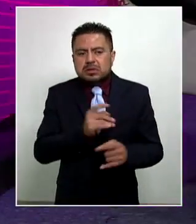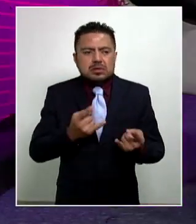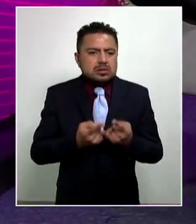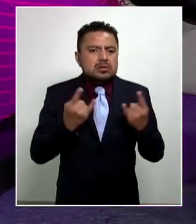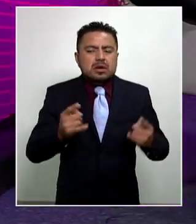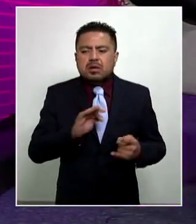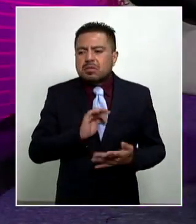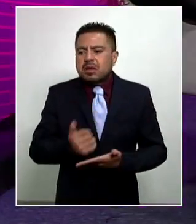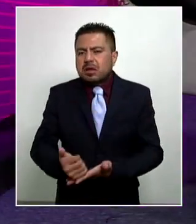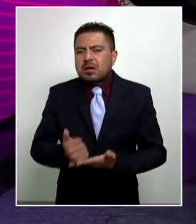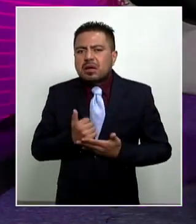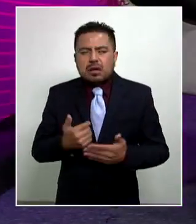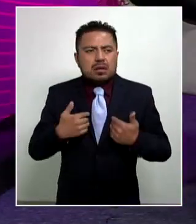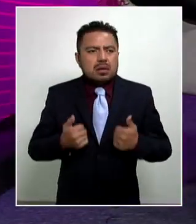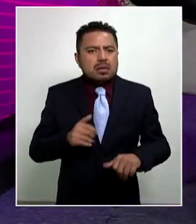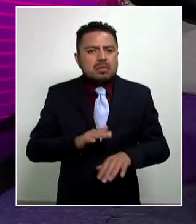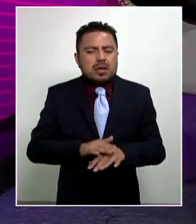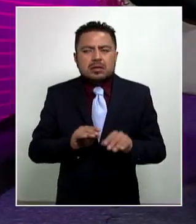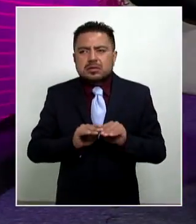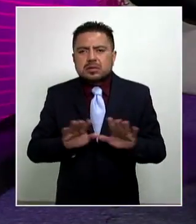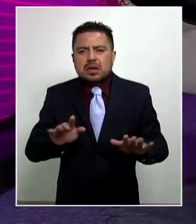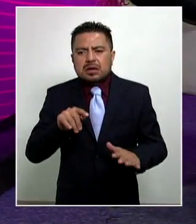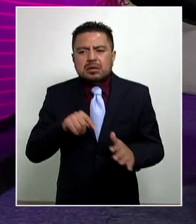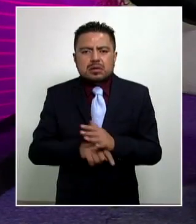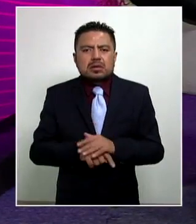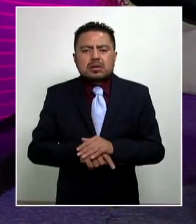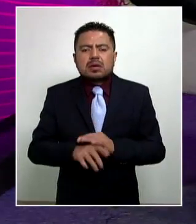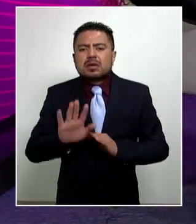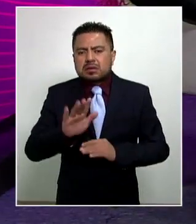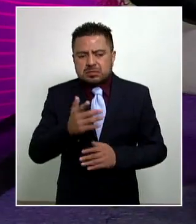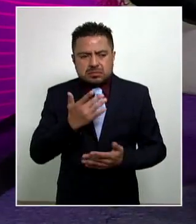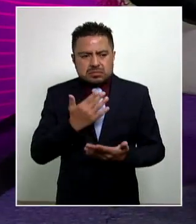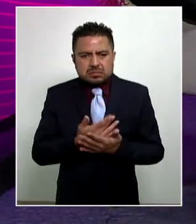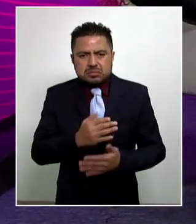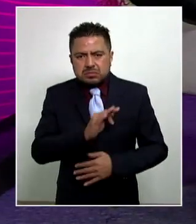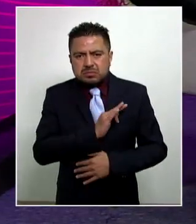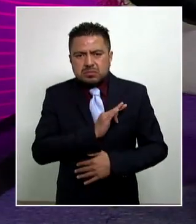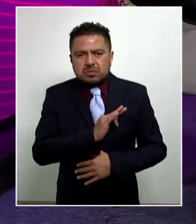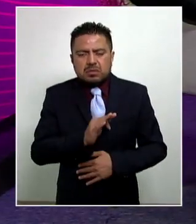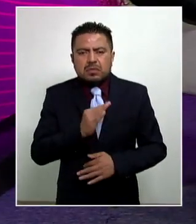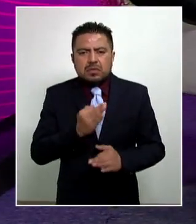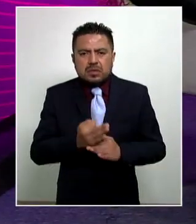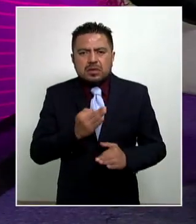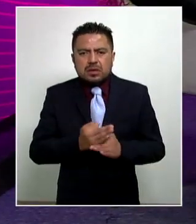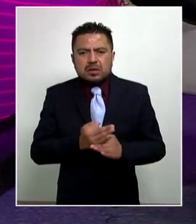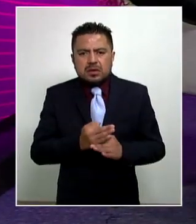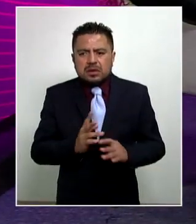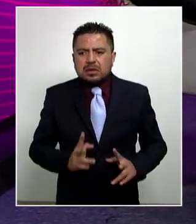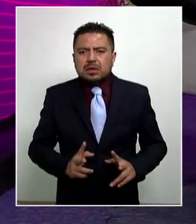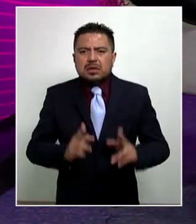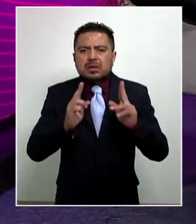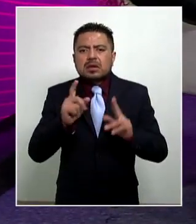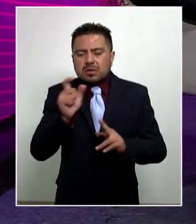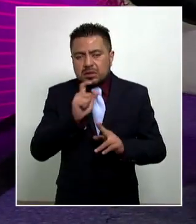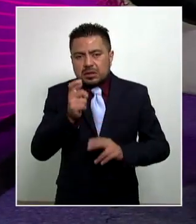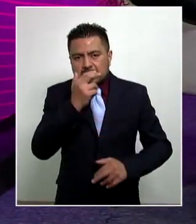nos ayuda a entender esto que es más amplio. Déjame, vamos a tener que hacer una pausa, pero cuando regresemos,